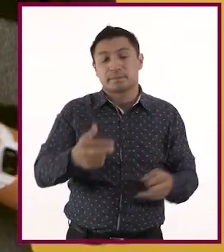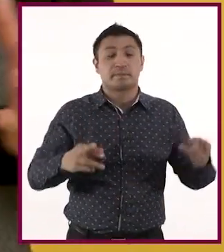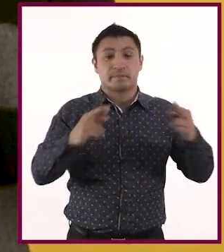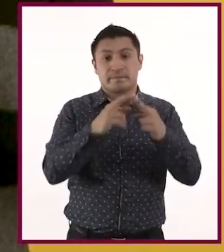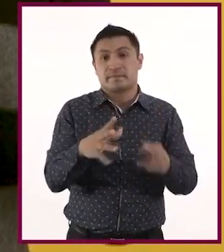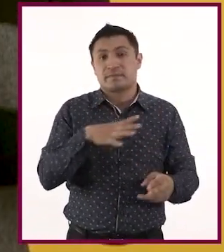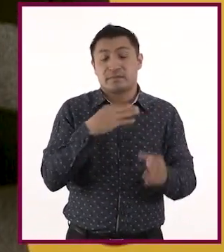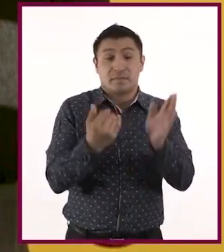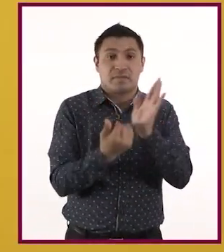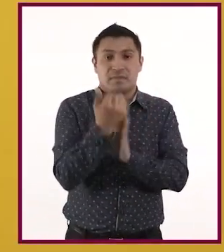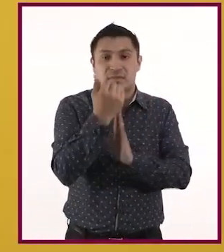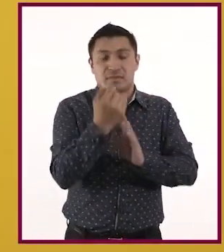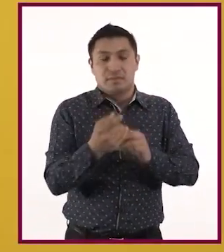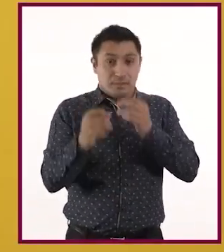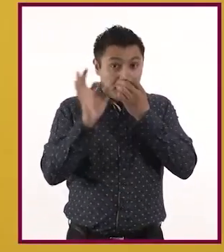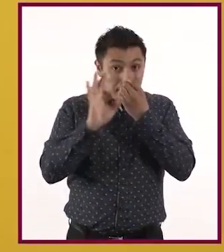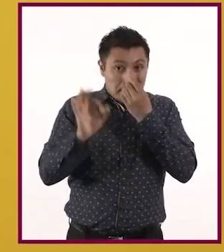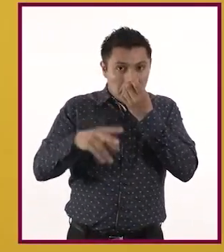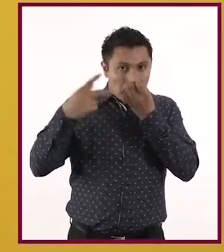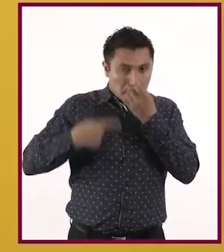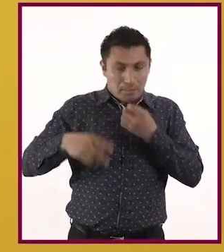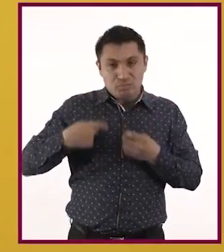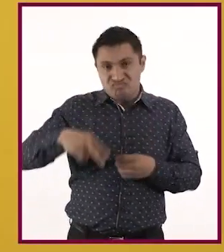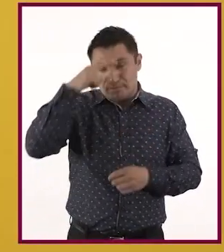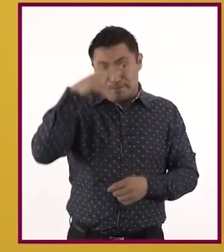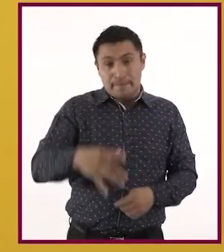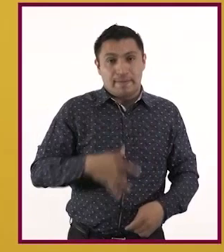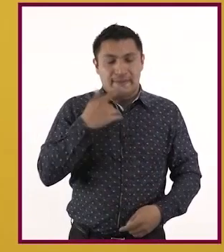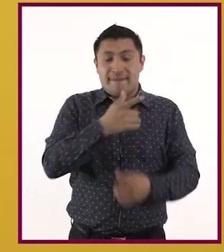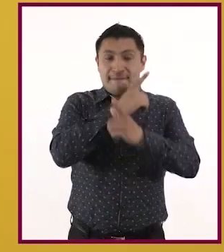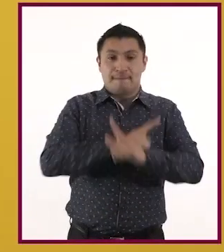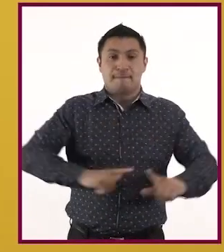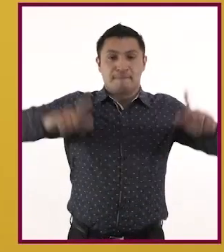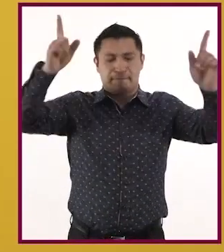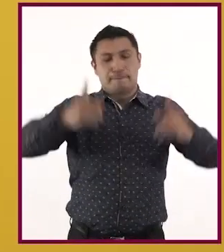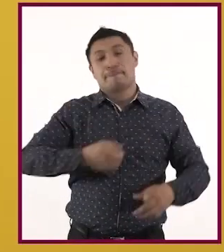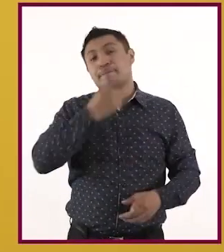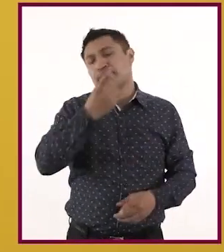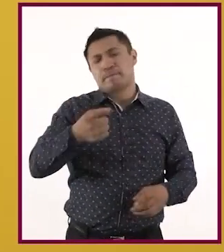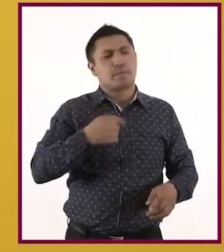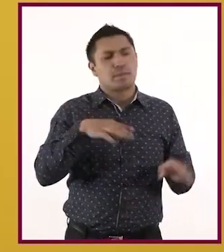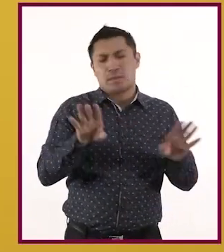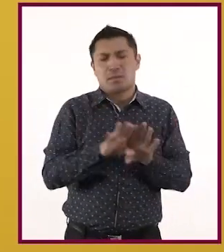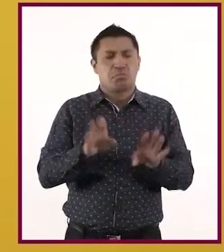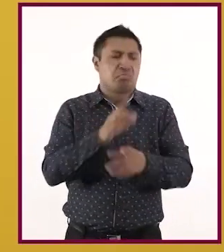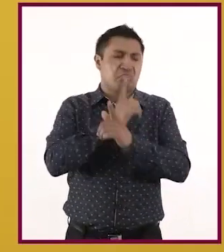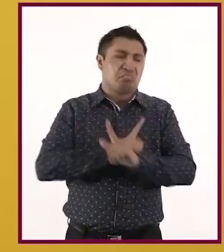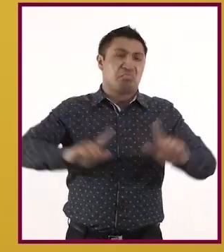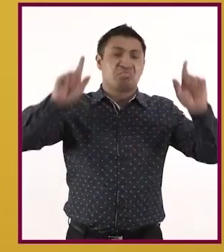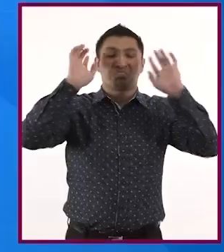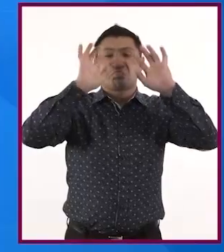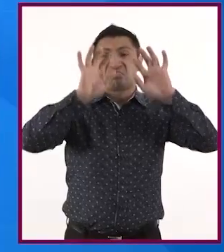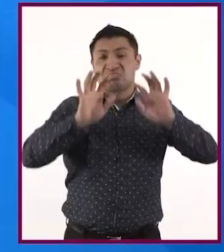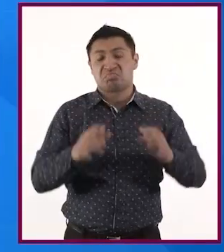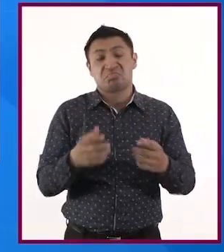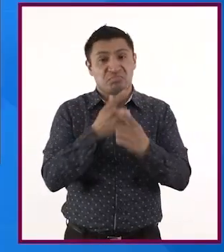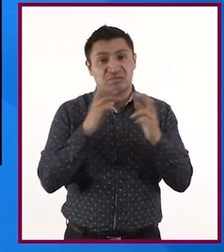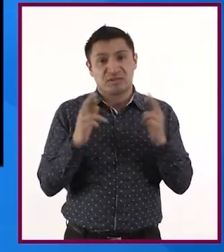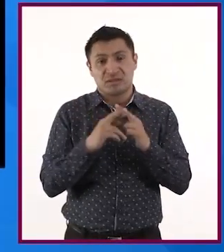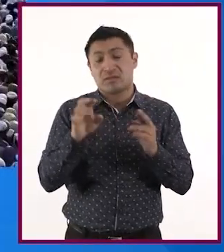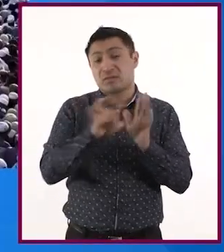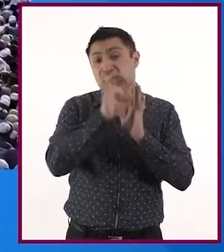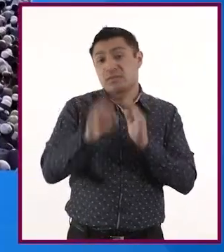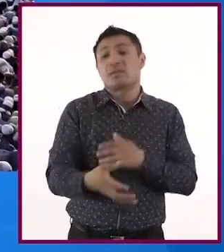religiones están en aumento, o quizá los mexicanos se sienten más libres de afirmarse como adscritos a esas religiones. Es el caso